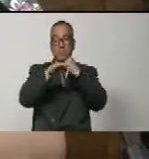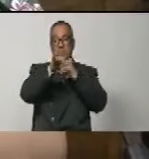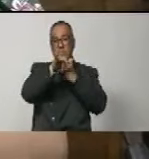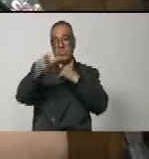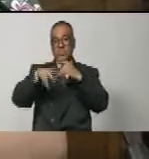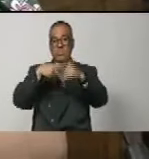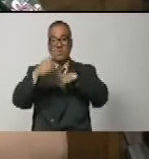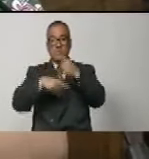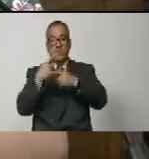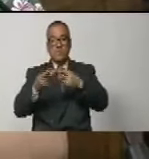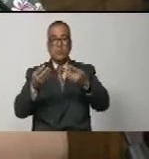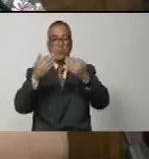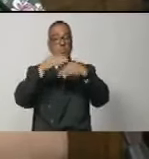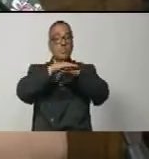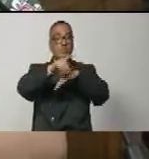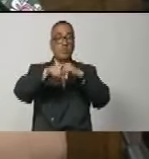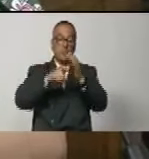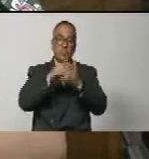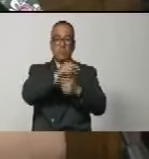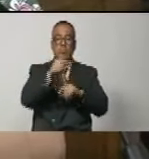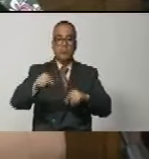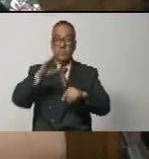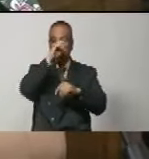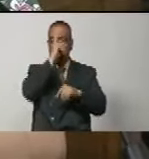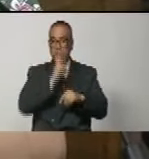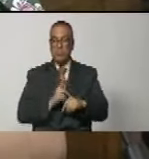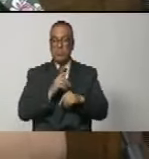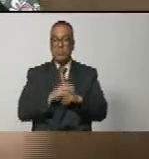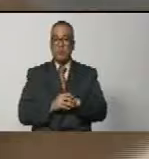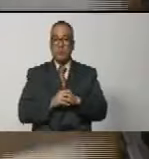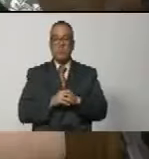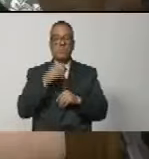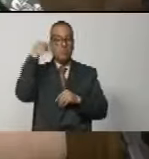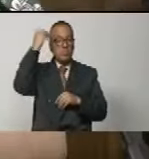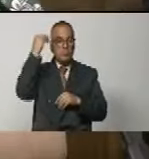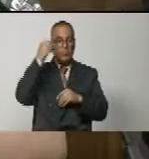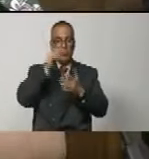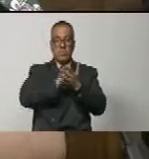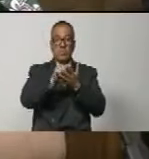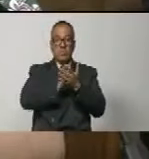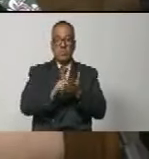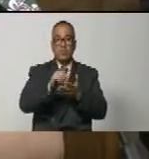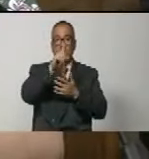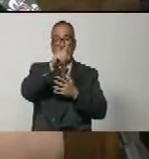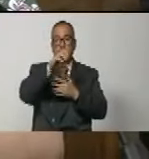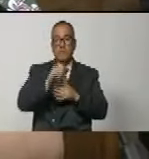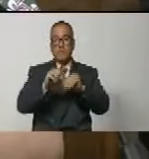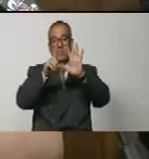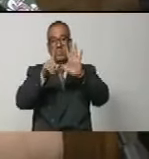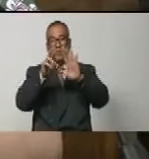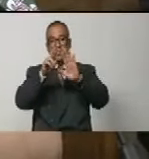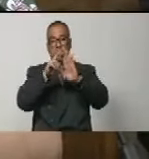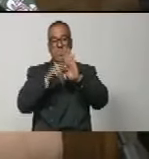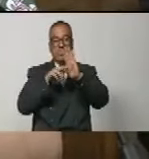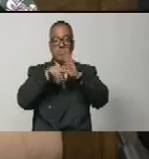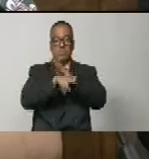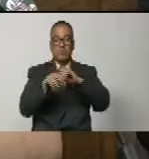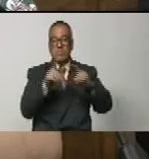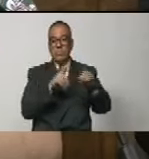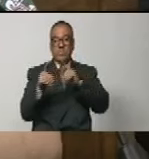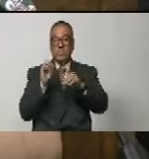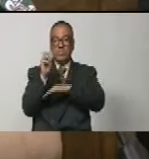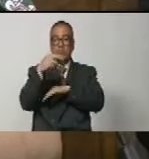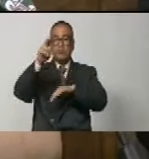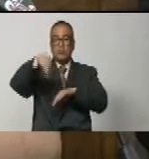y desarrollo integral de las personas con discapacidad, de acuerdo a lo previsto en el artículo 106 del Reglamento Interior